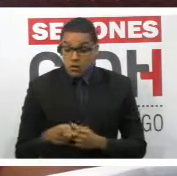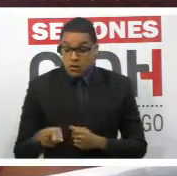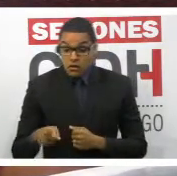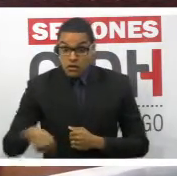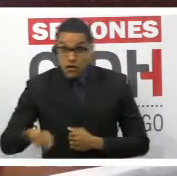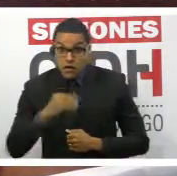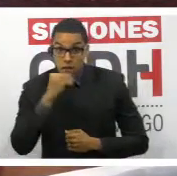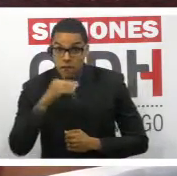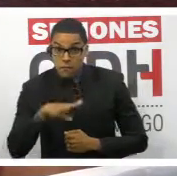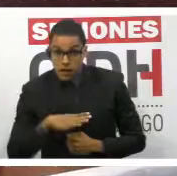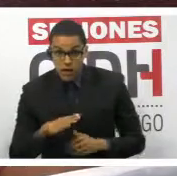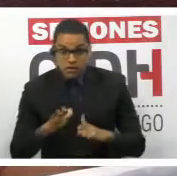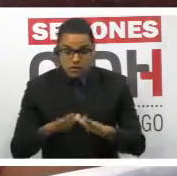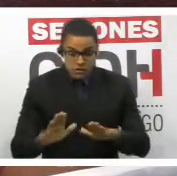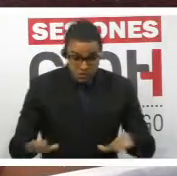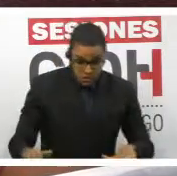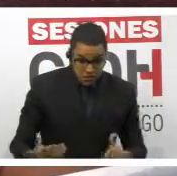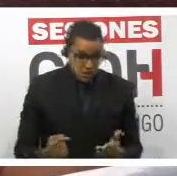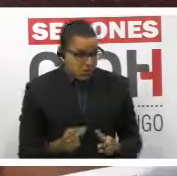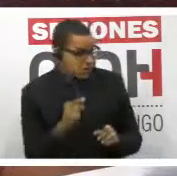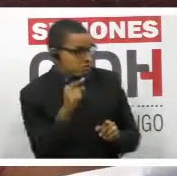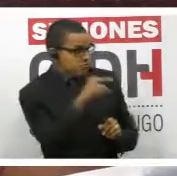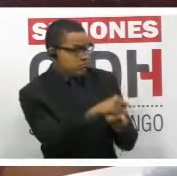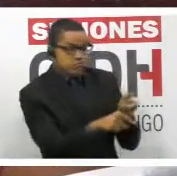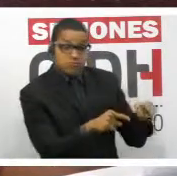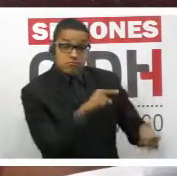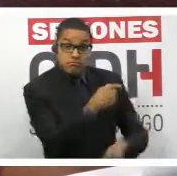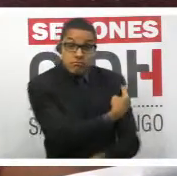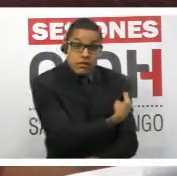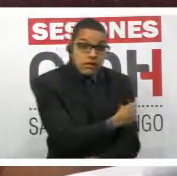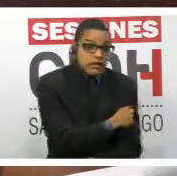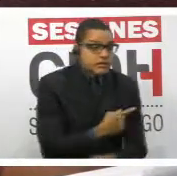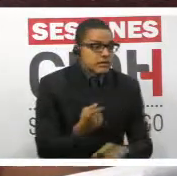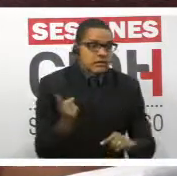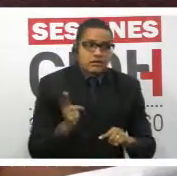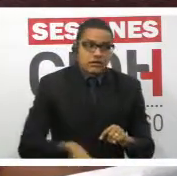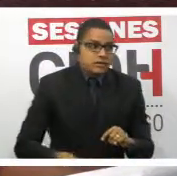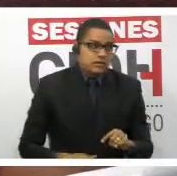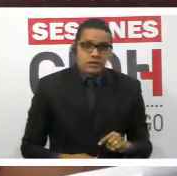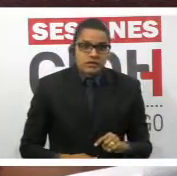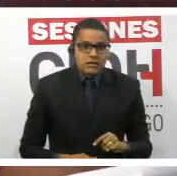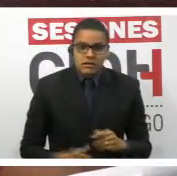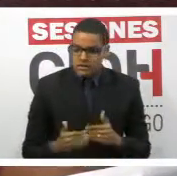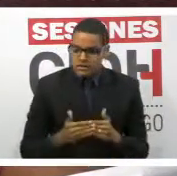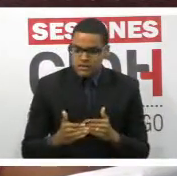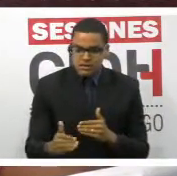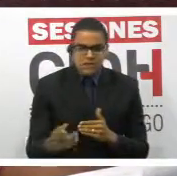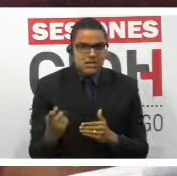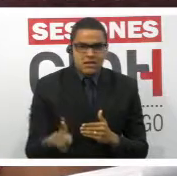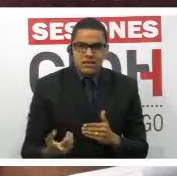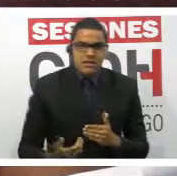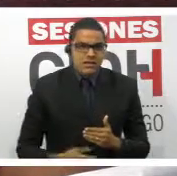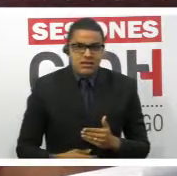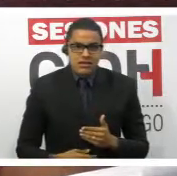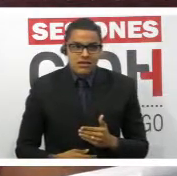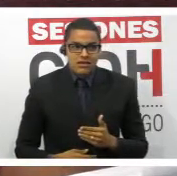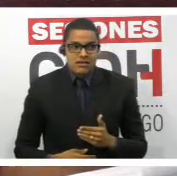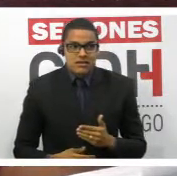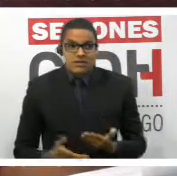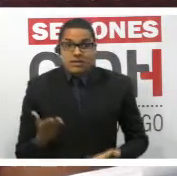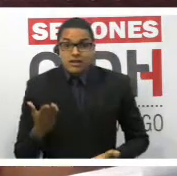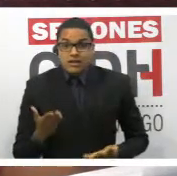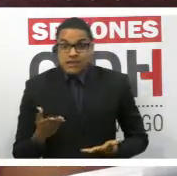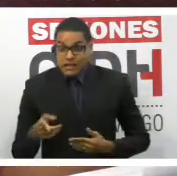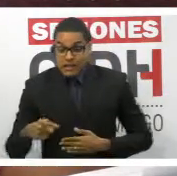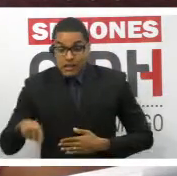y un poco de la actitud o la mayor parte de la actitud del personal médico a veces hace que las mujeres desistan